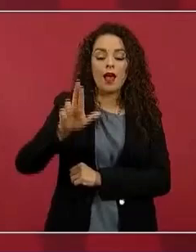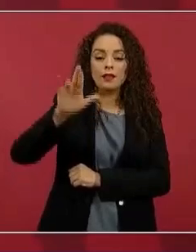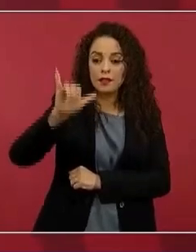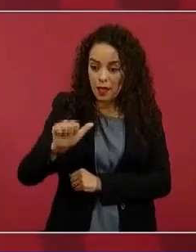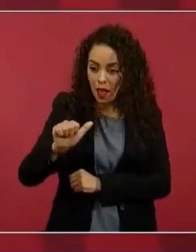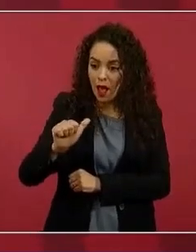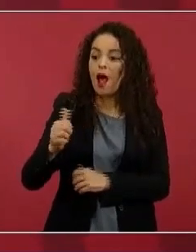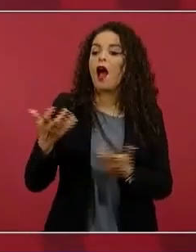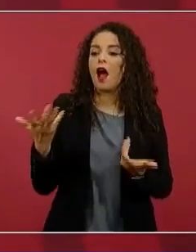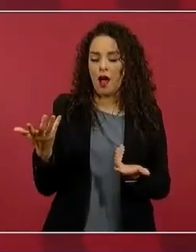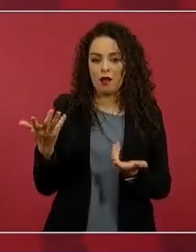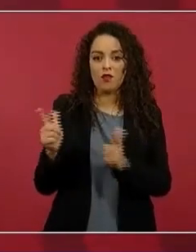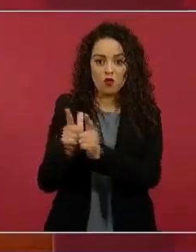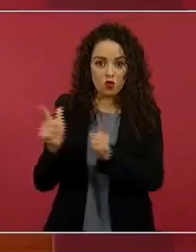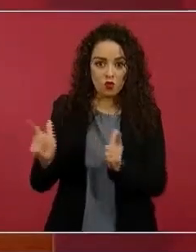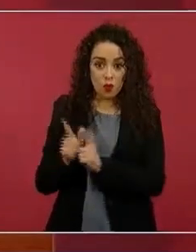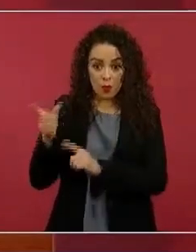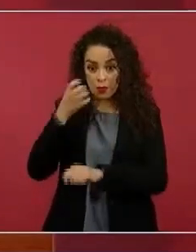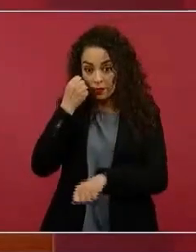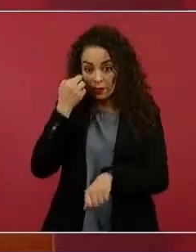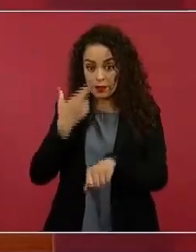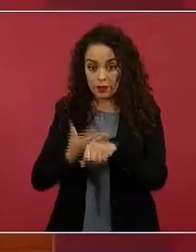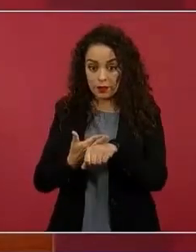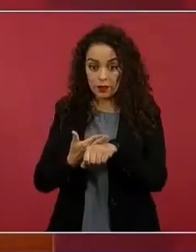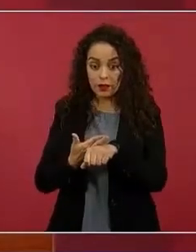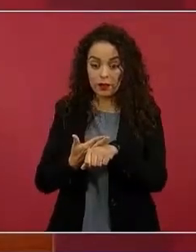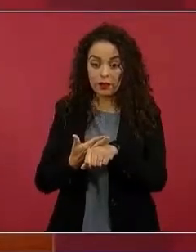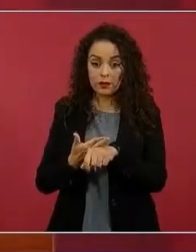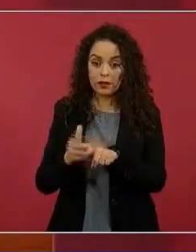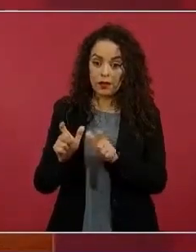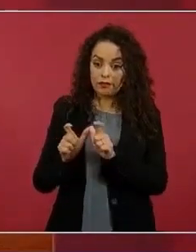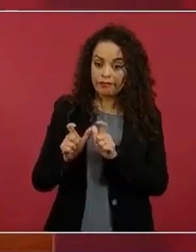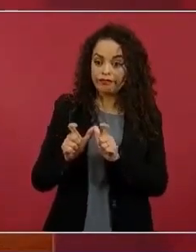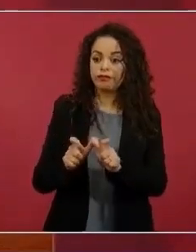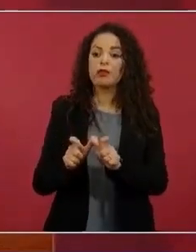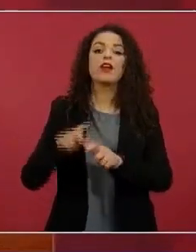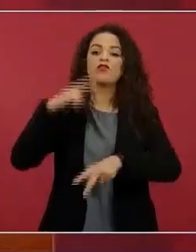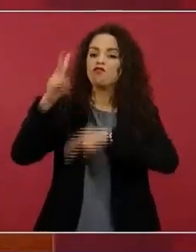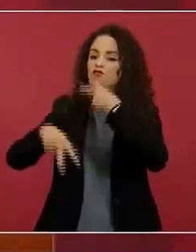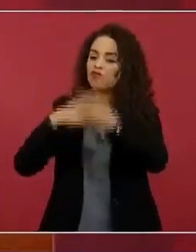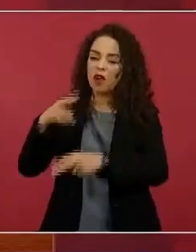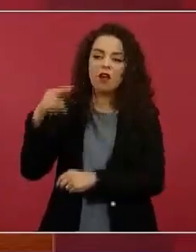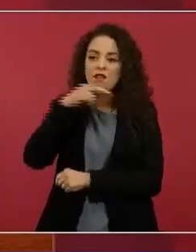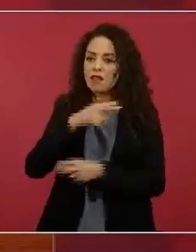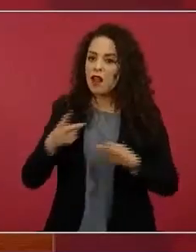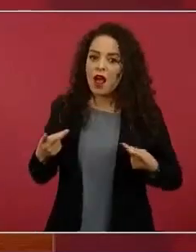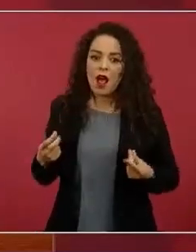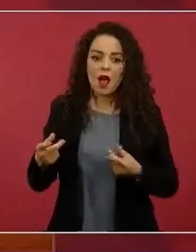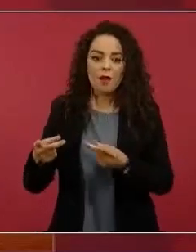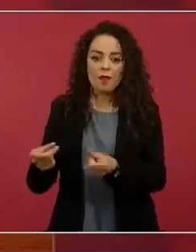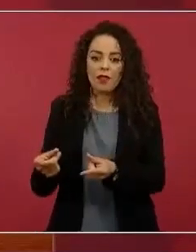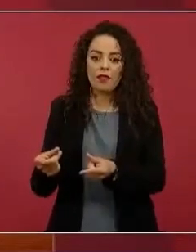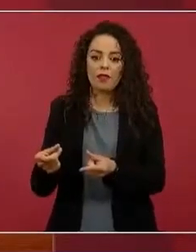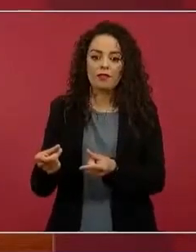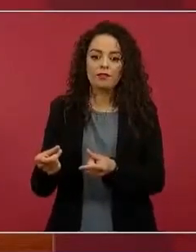inmediatamente acudió el grupo de la Secretaría y de la Defensa y pudimos tener resultados